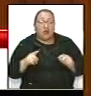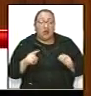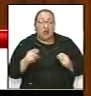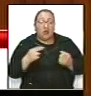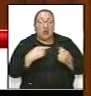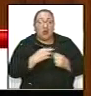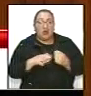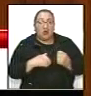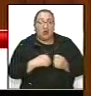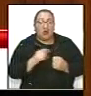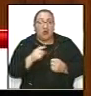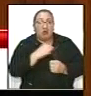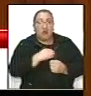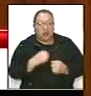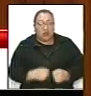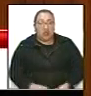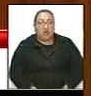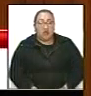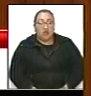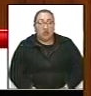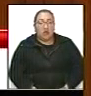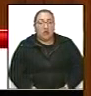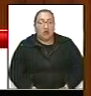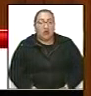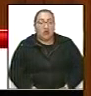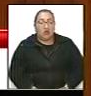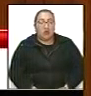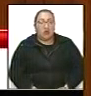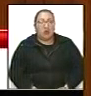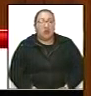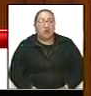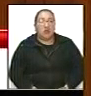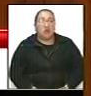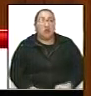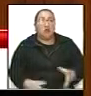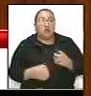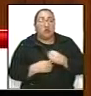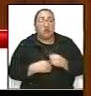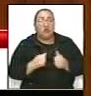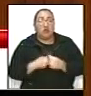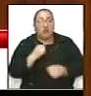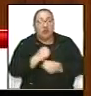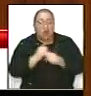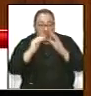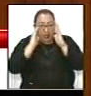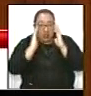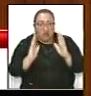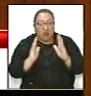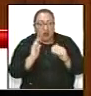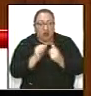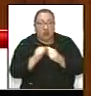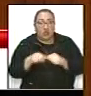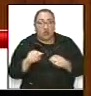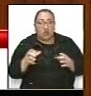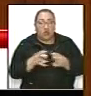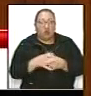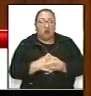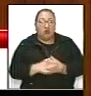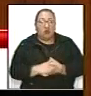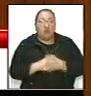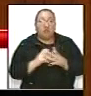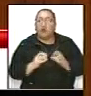carteras del Ejecutivo para asumir de manera articulada el reto de atención de este segmento